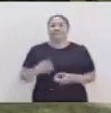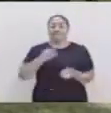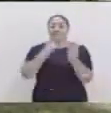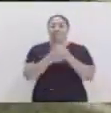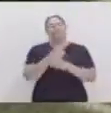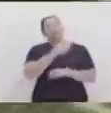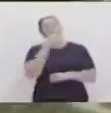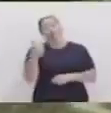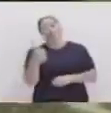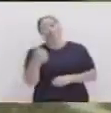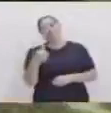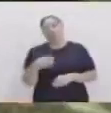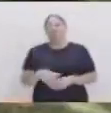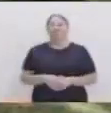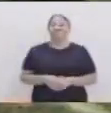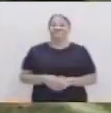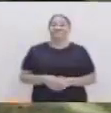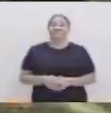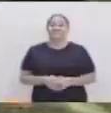Cambio.